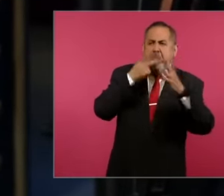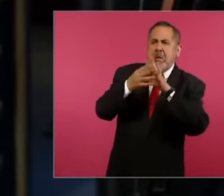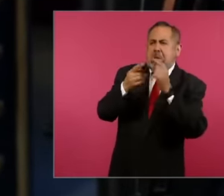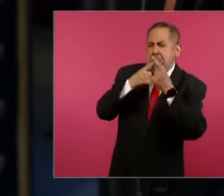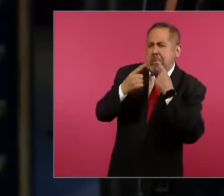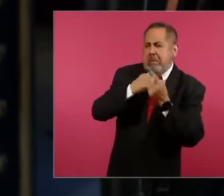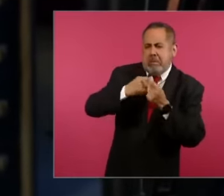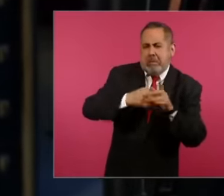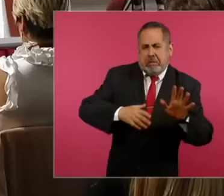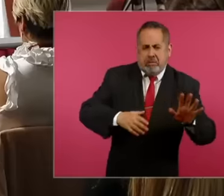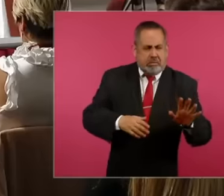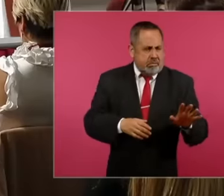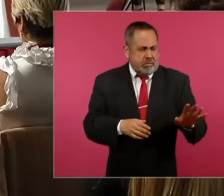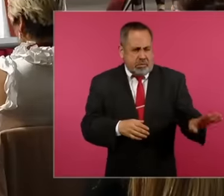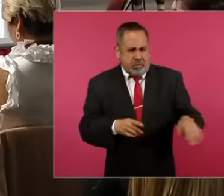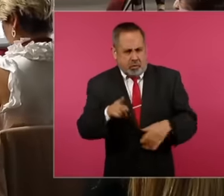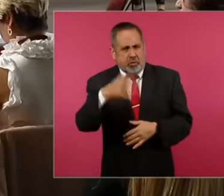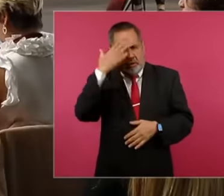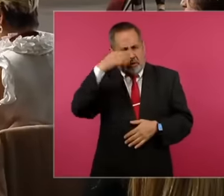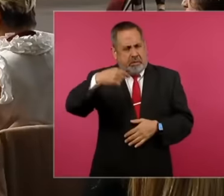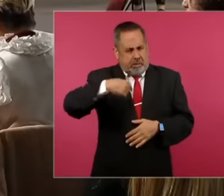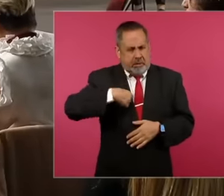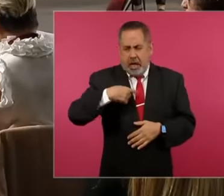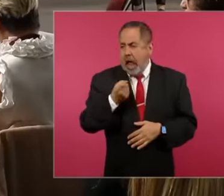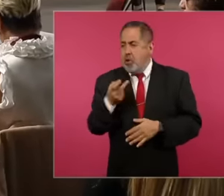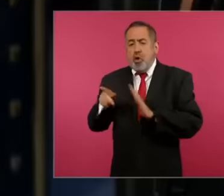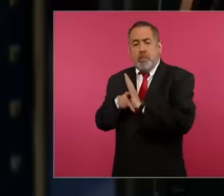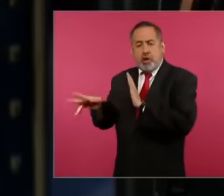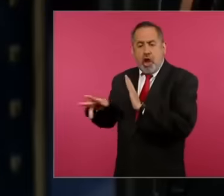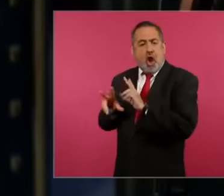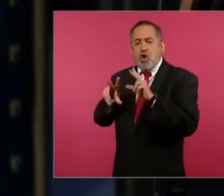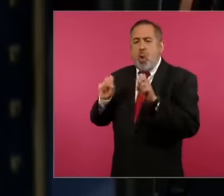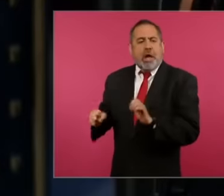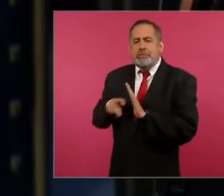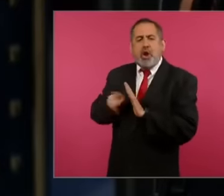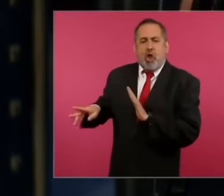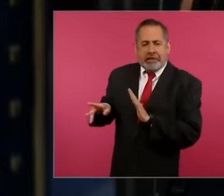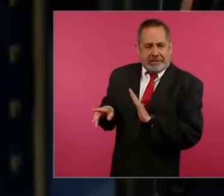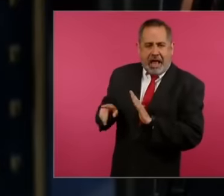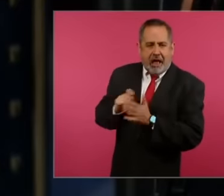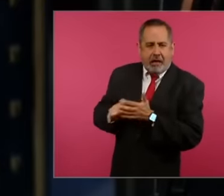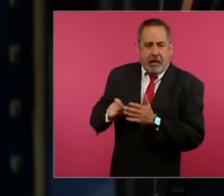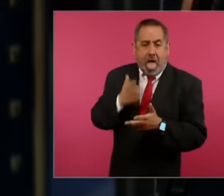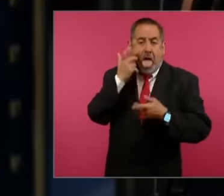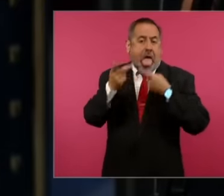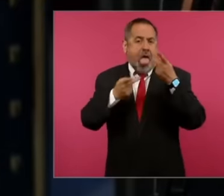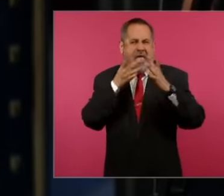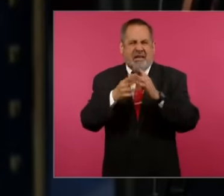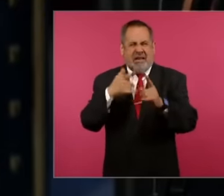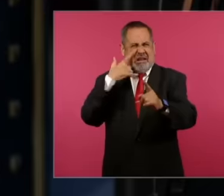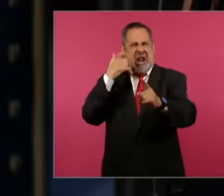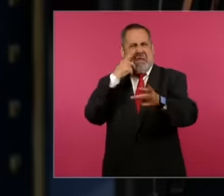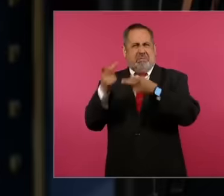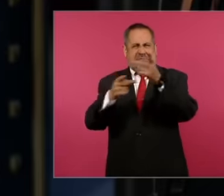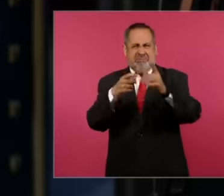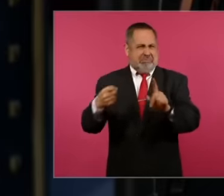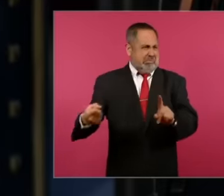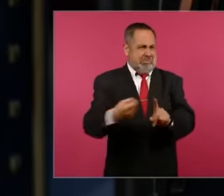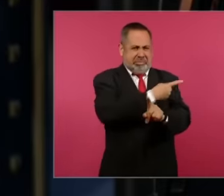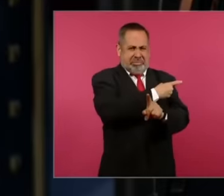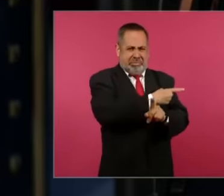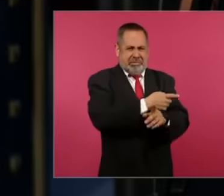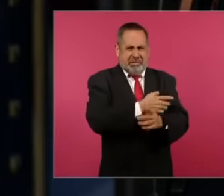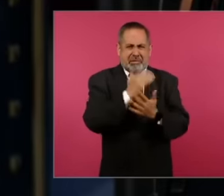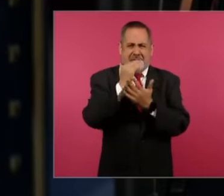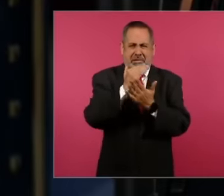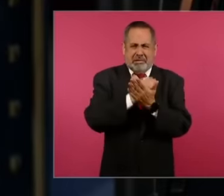Presidente. Inclusive usted sabe que aquí hay periodistas que no son periodistas, que inclusive hacen unas gestiones rarísimas que no tienen nada que ver con la